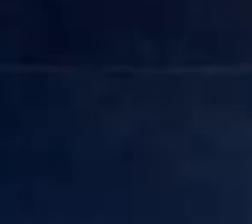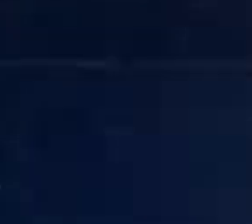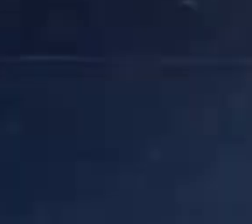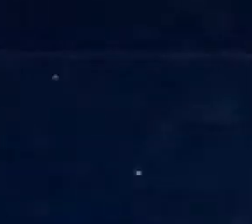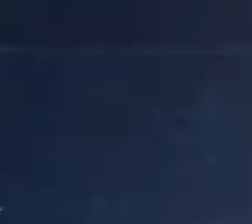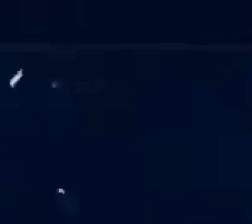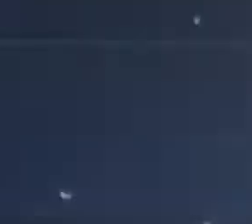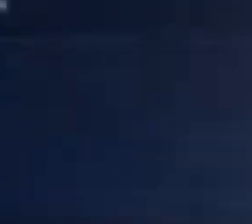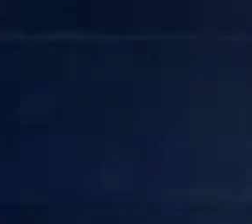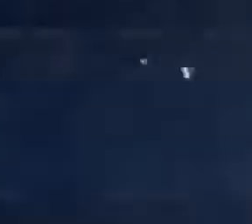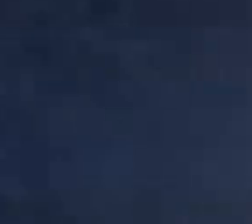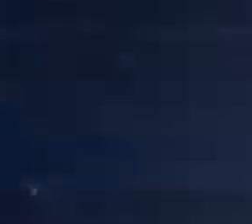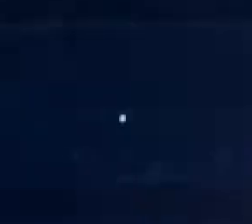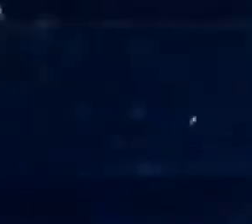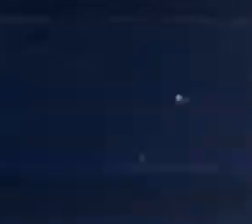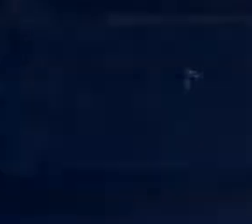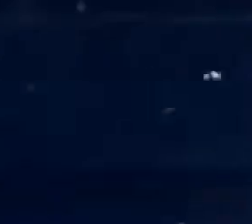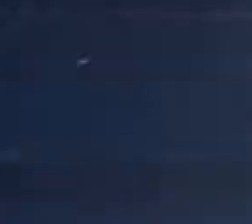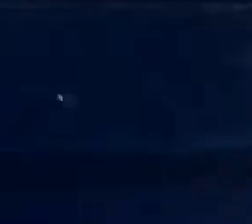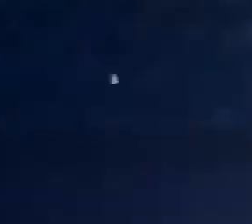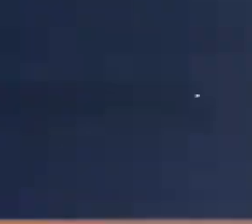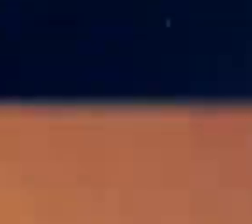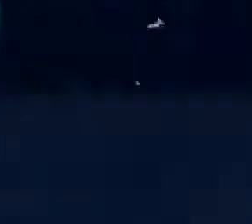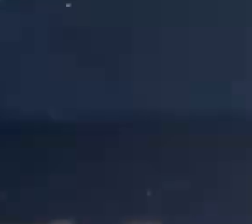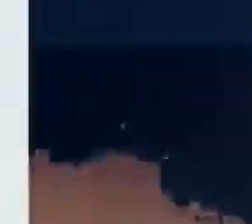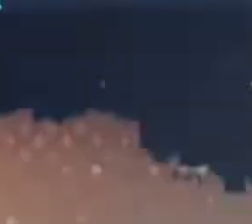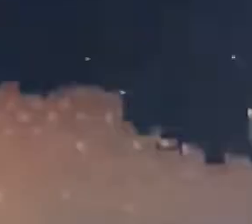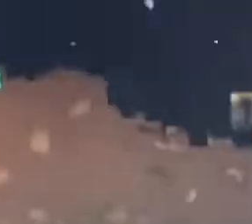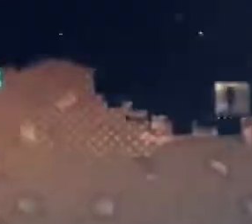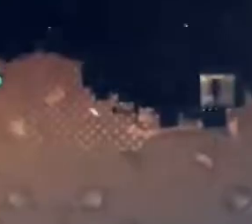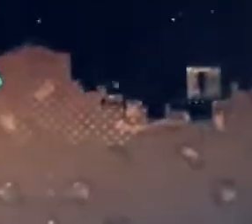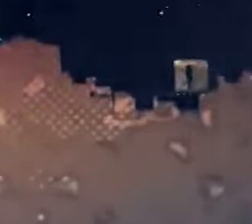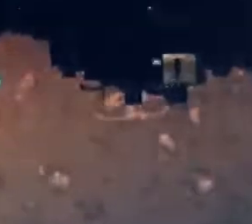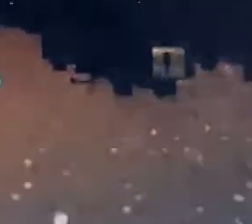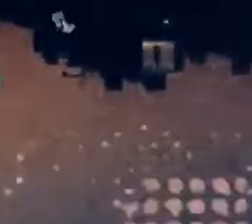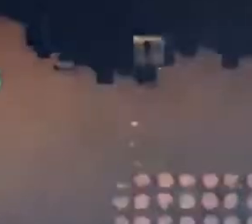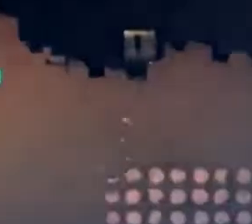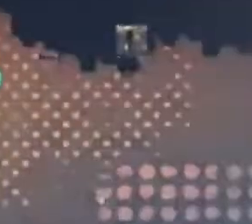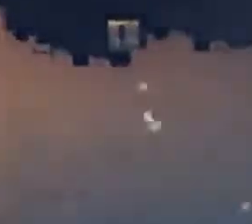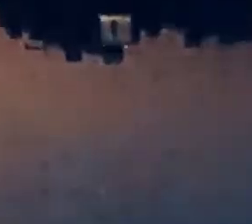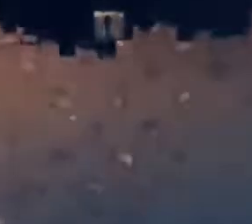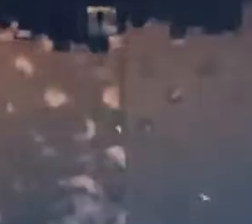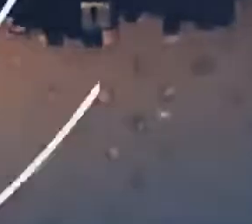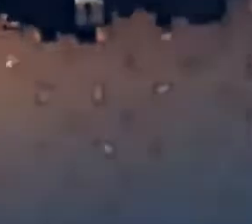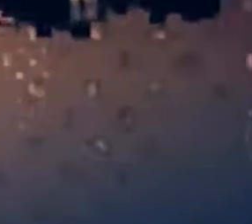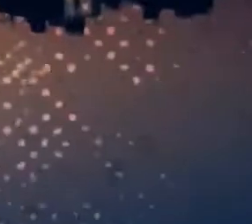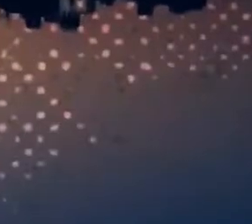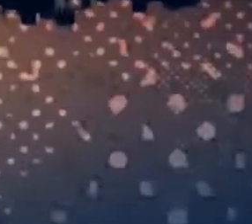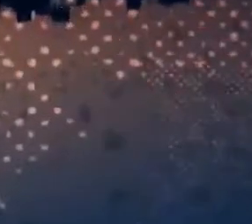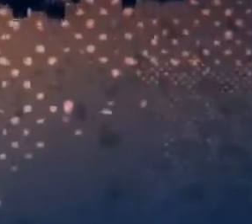momento se enciende. Entre verde y cemento la fauna se revuelve. Historias cotidianas en un pool diferente. Hablando la gente se